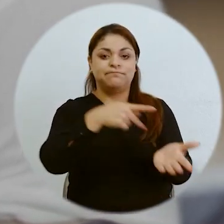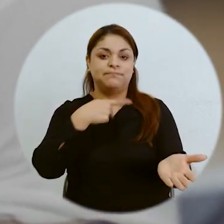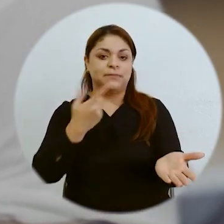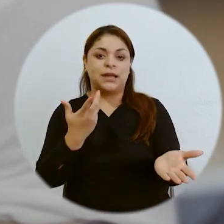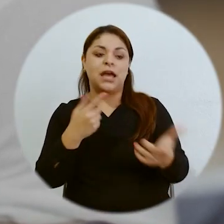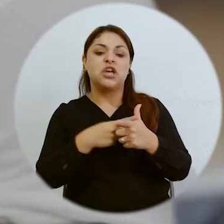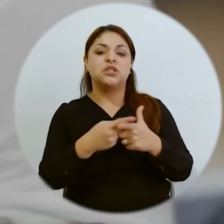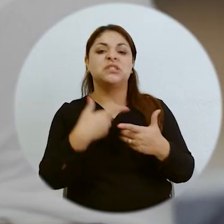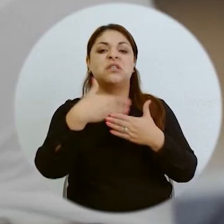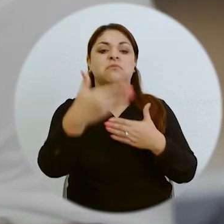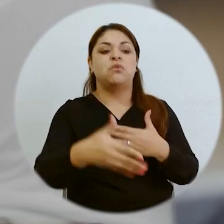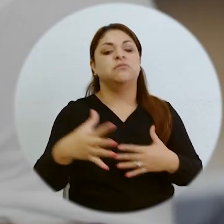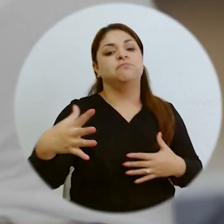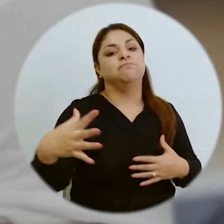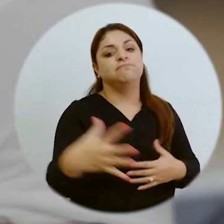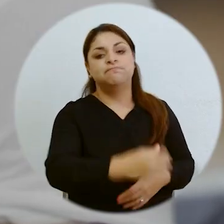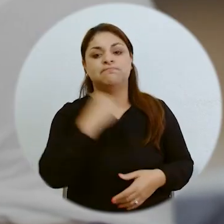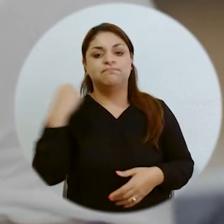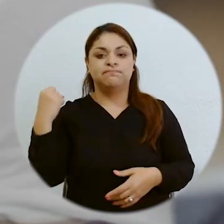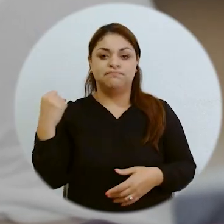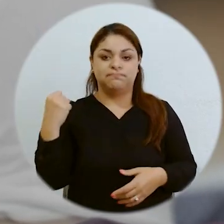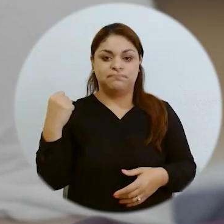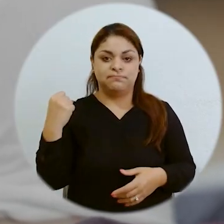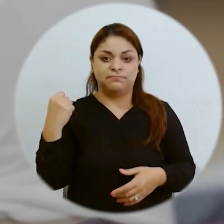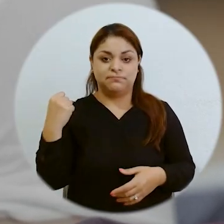¿Y saben qué hay detrás de esto? Mucho.